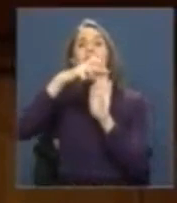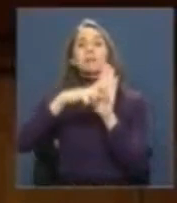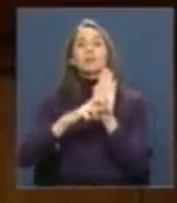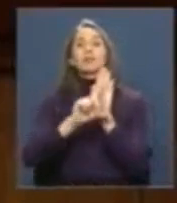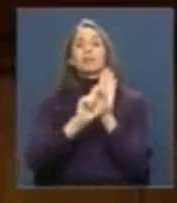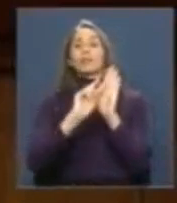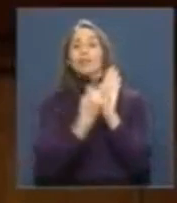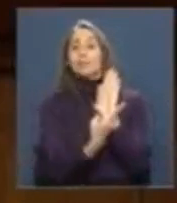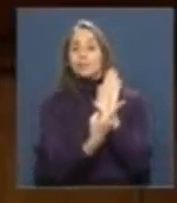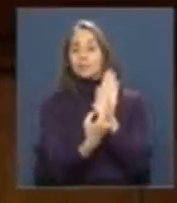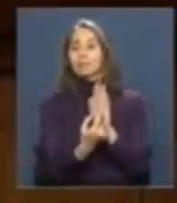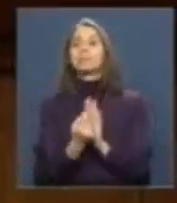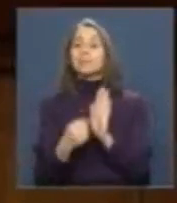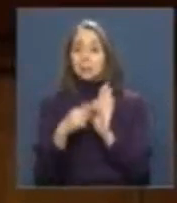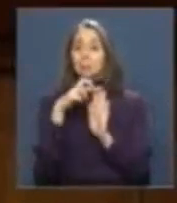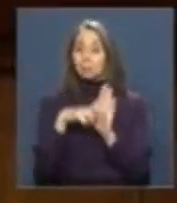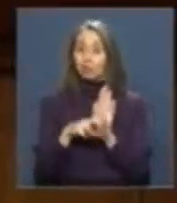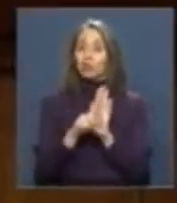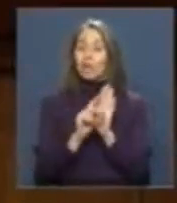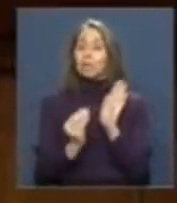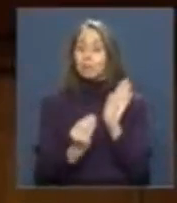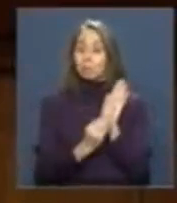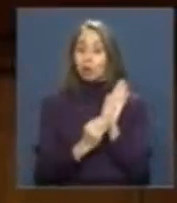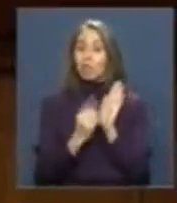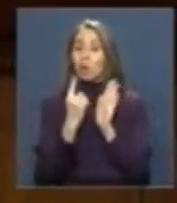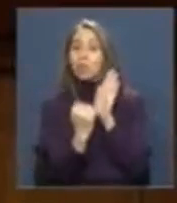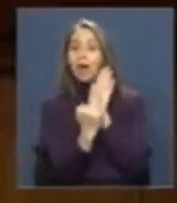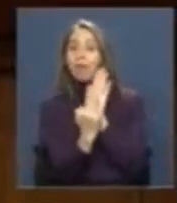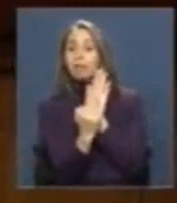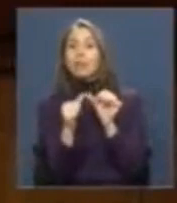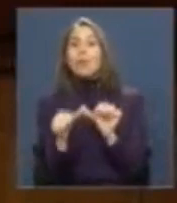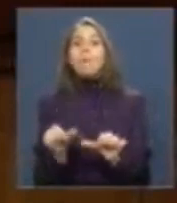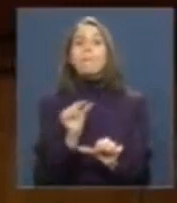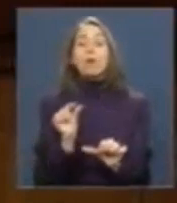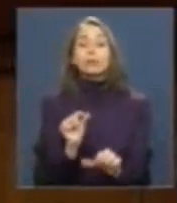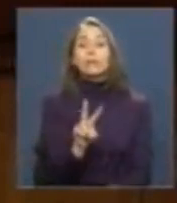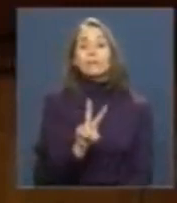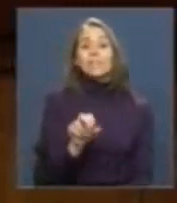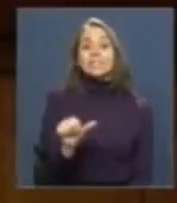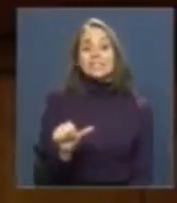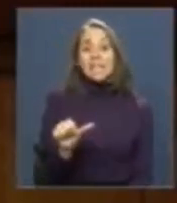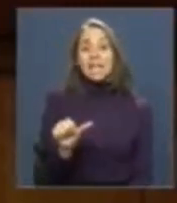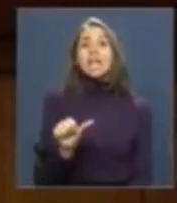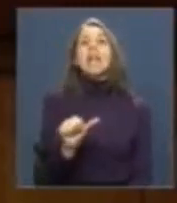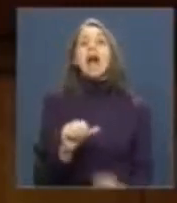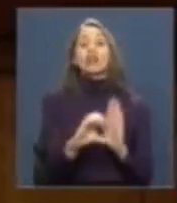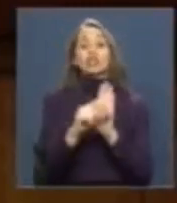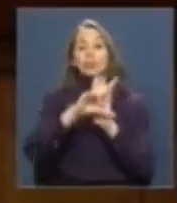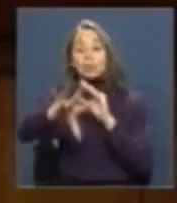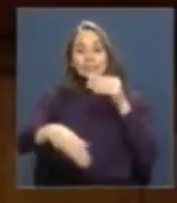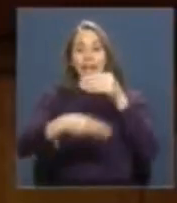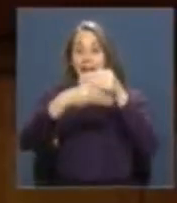el proyecto introducía una disposición transitoria vigesimosexta a la constitución la cual